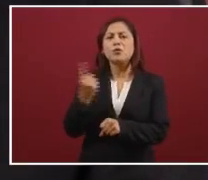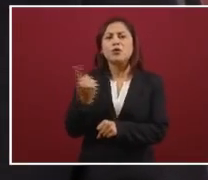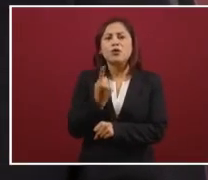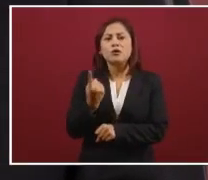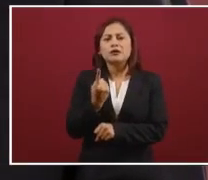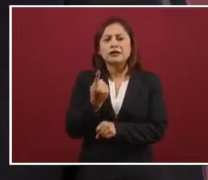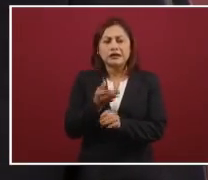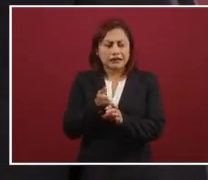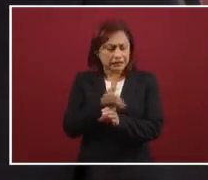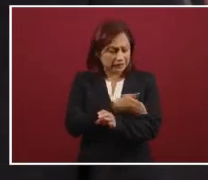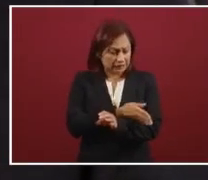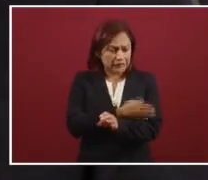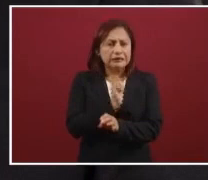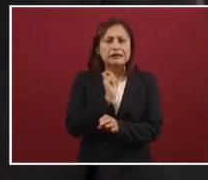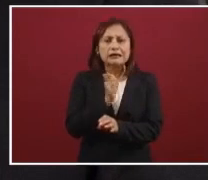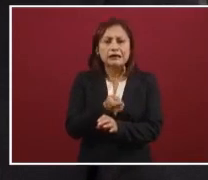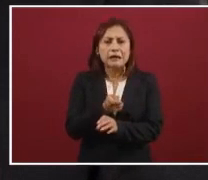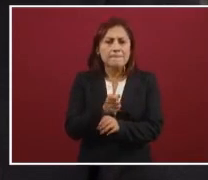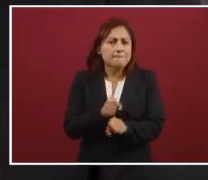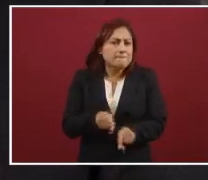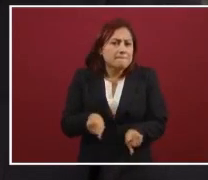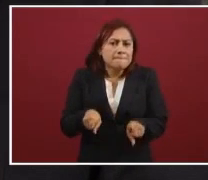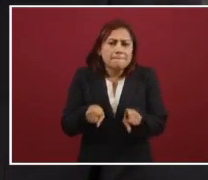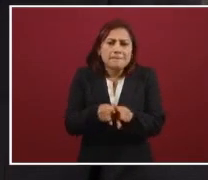de corrupción.